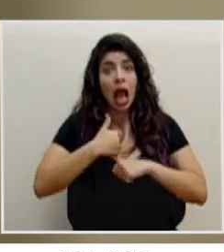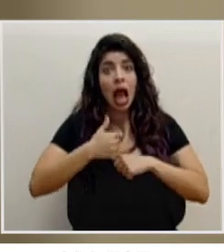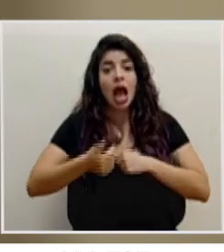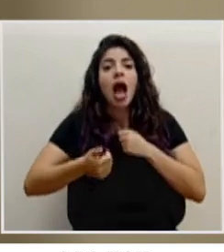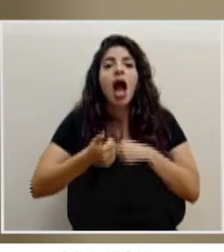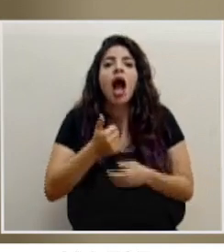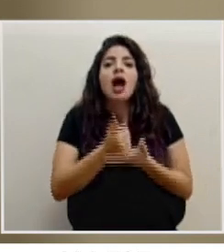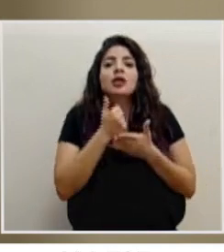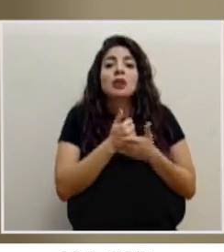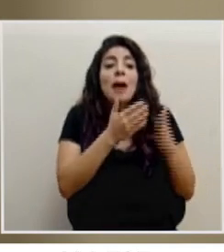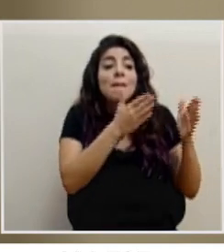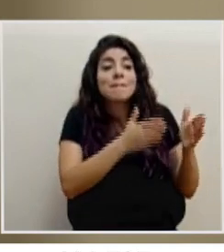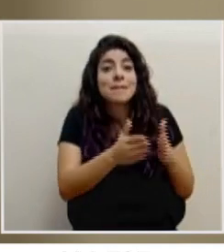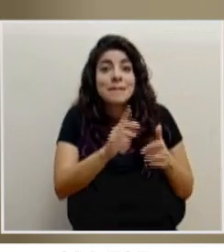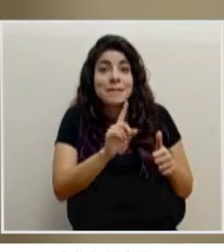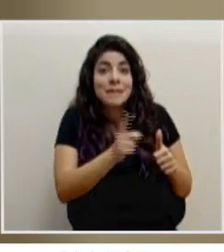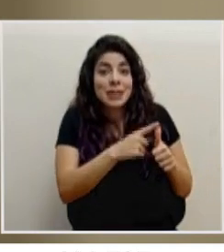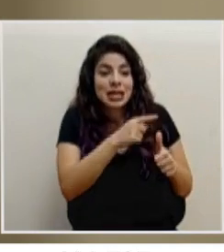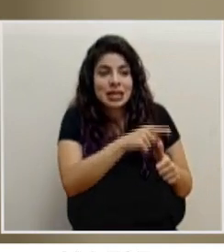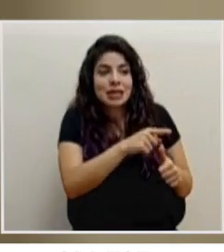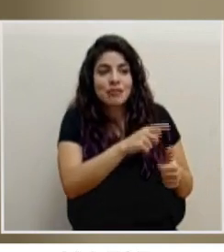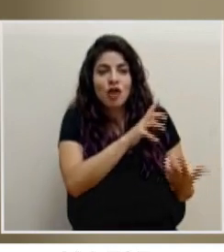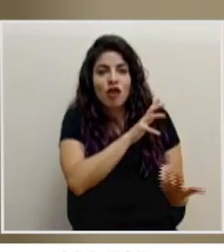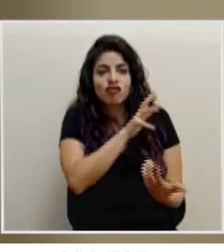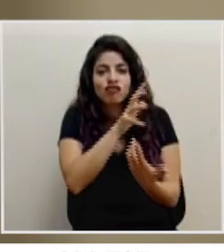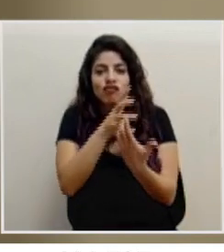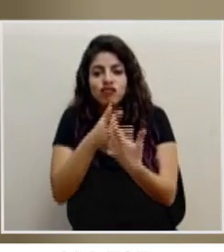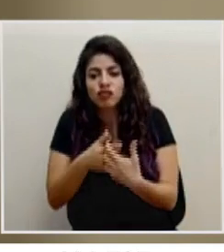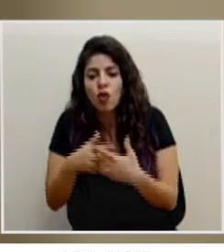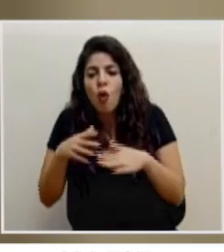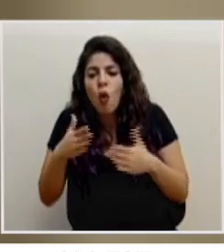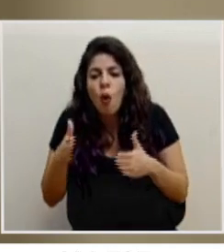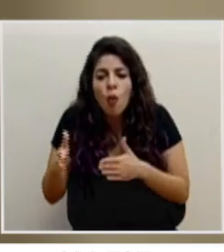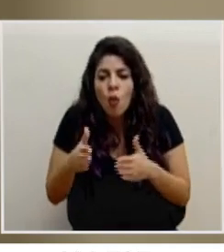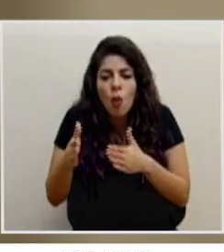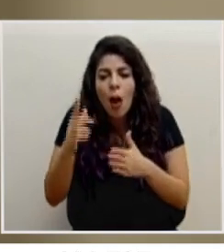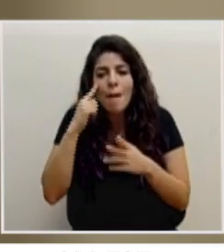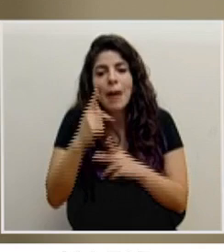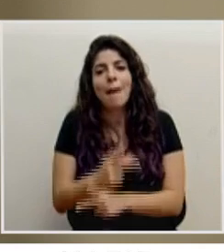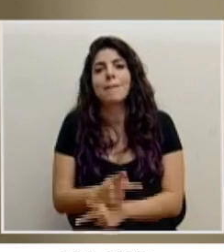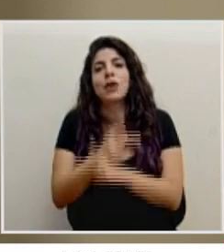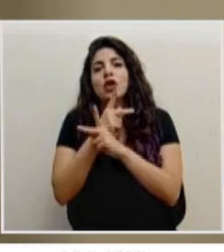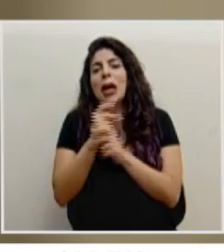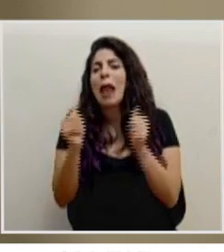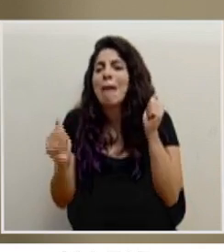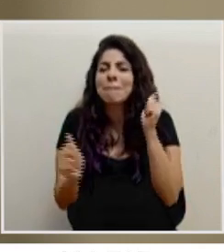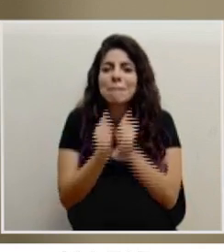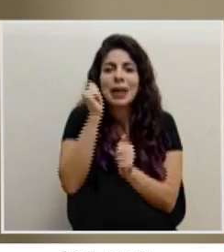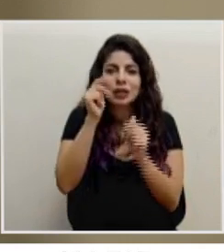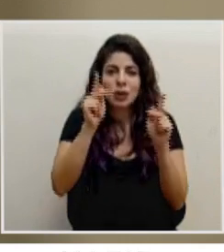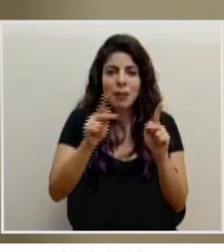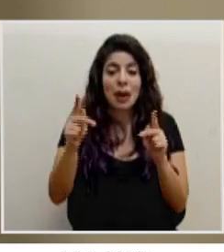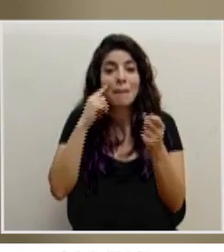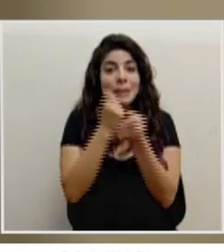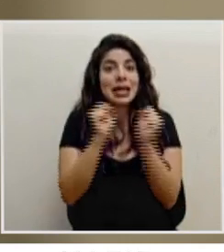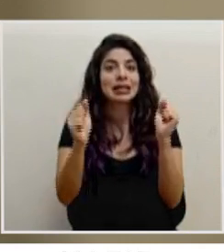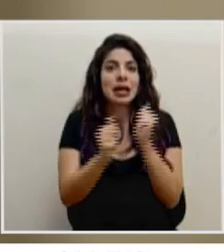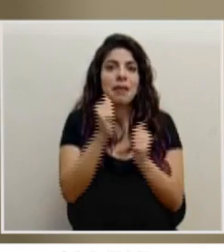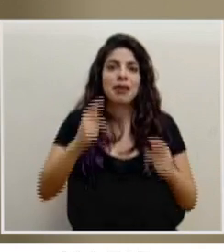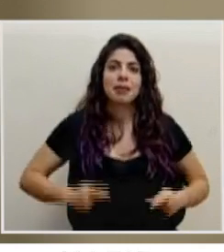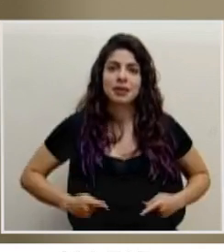ajustar el plan original y trazar una ruta para seguir avanzando en el objetivo de proteger la mayor cantidad posible de personas y salvar más